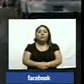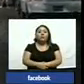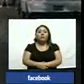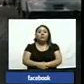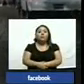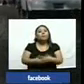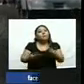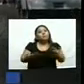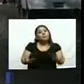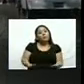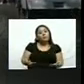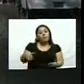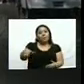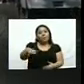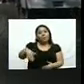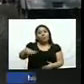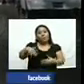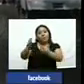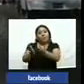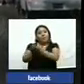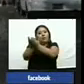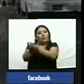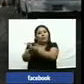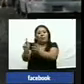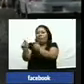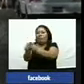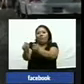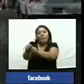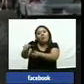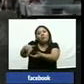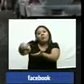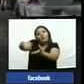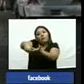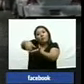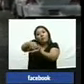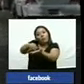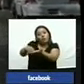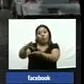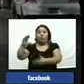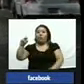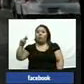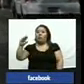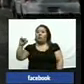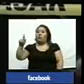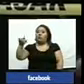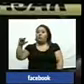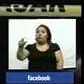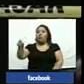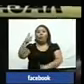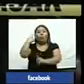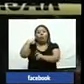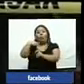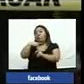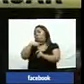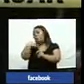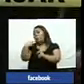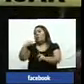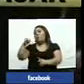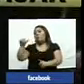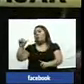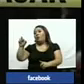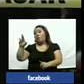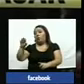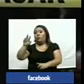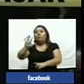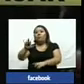Mientras tanto, en la Unión, específicamente en el municipio de Concepción de Oriente, fue asesinado Jairo Daniel Velázquez, de